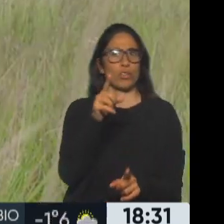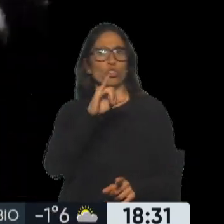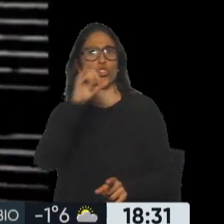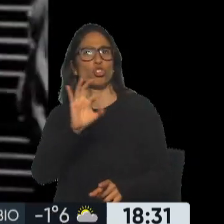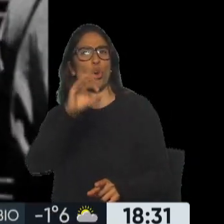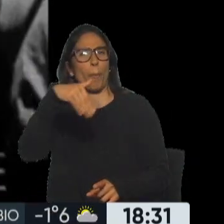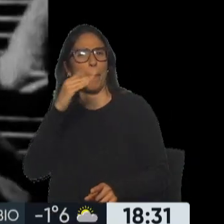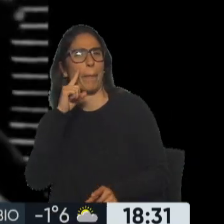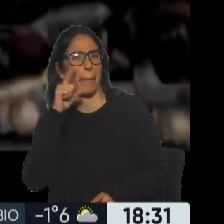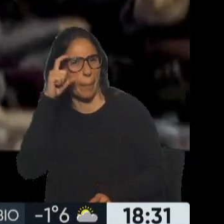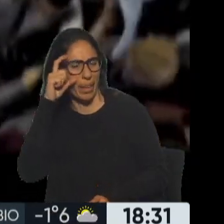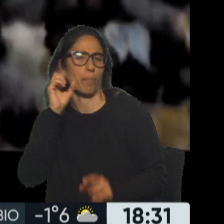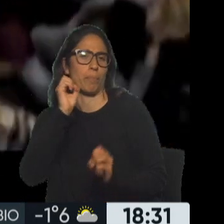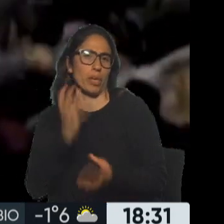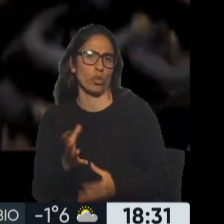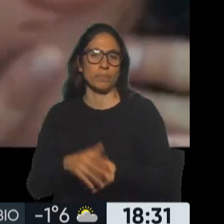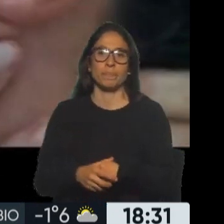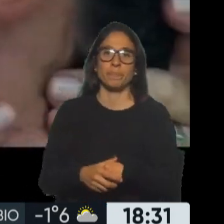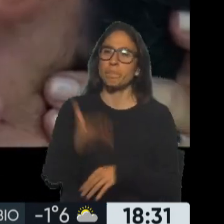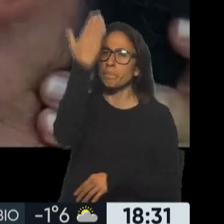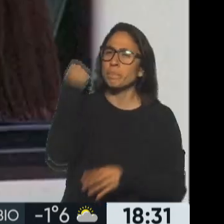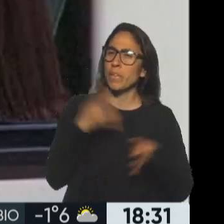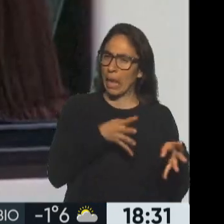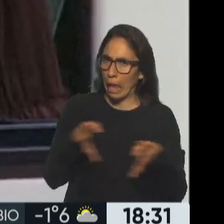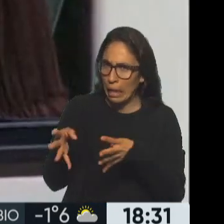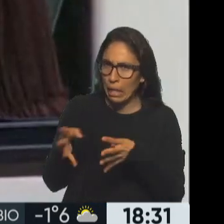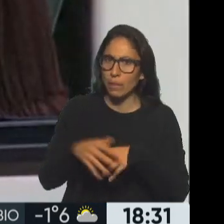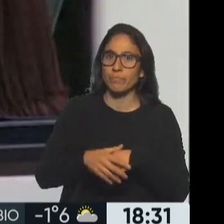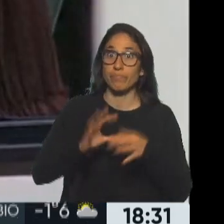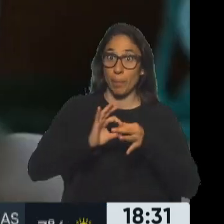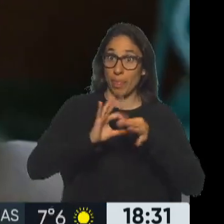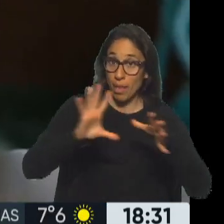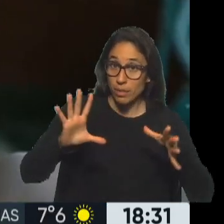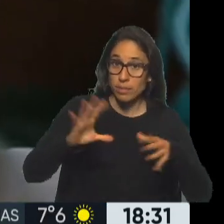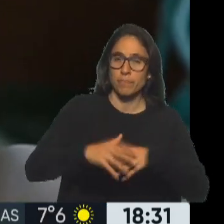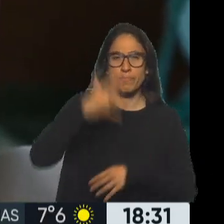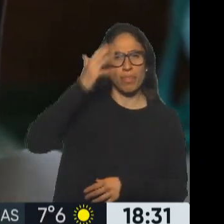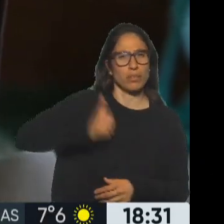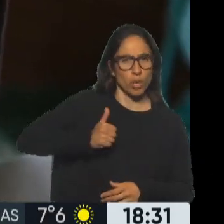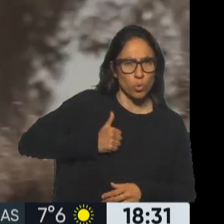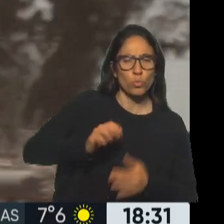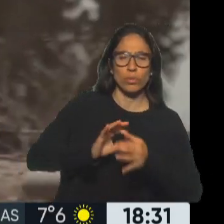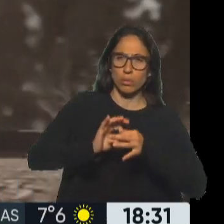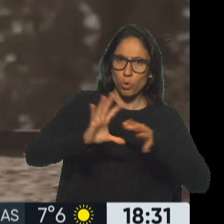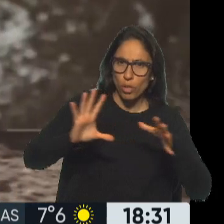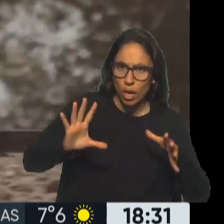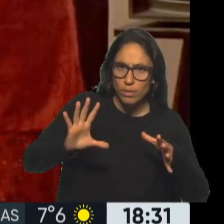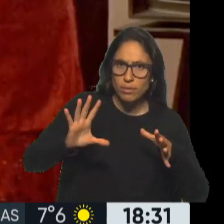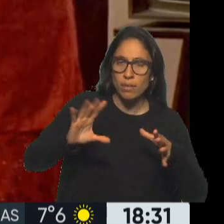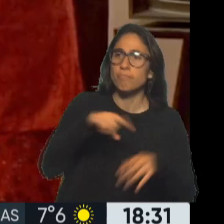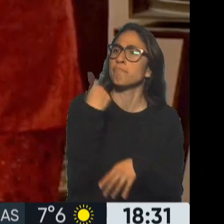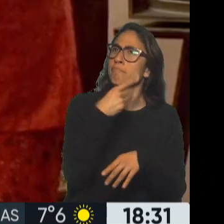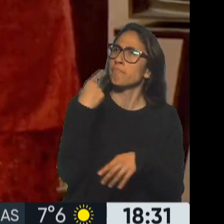independencia. Dictaduras y democracia. Romances y resurgimientos. Acá nos reinventamos.